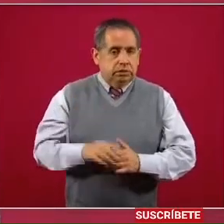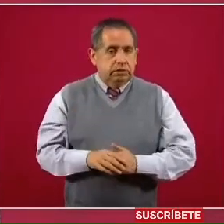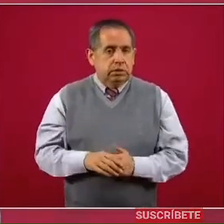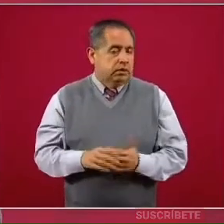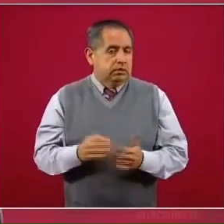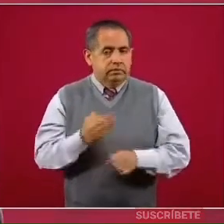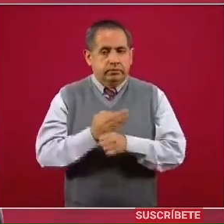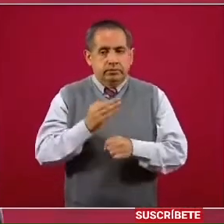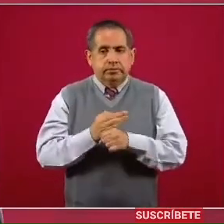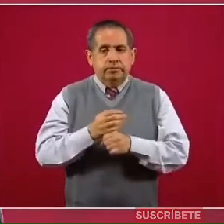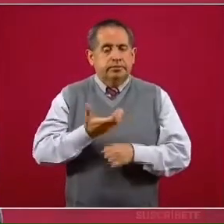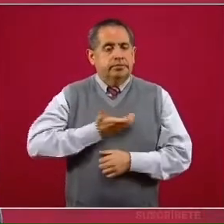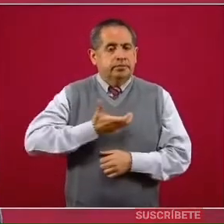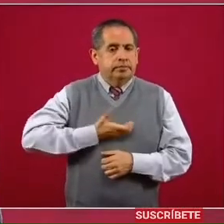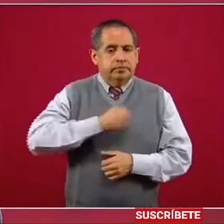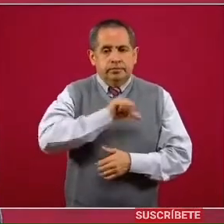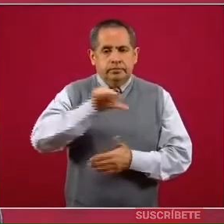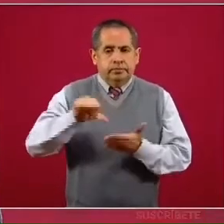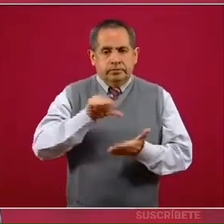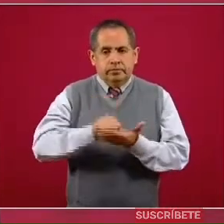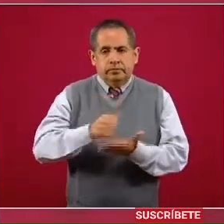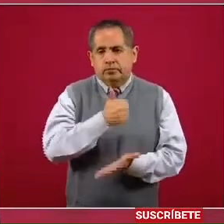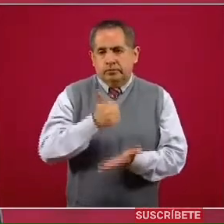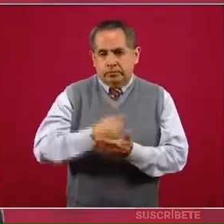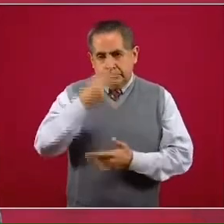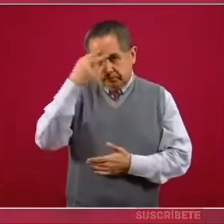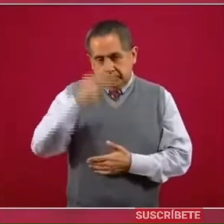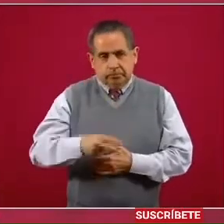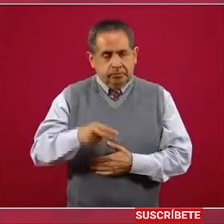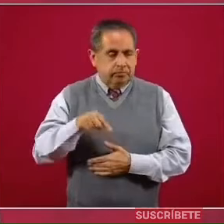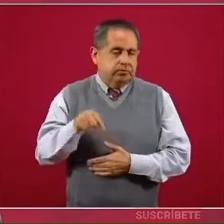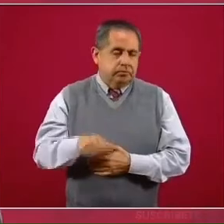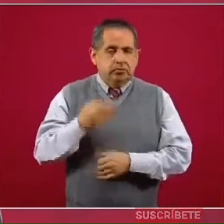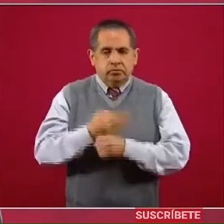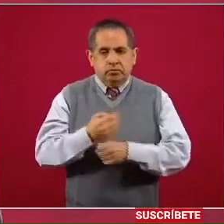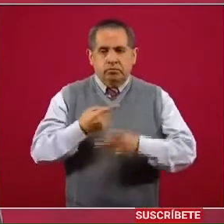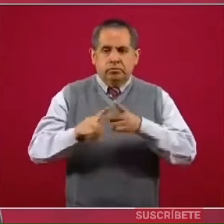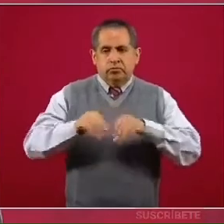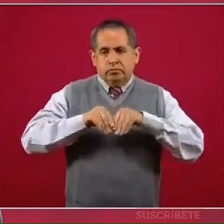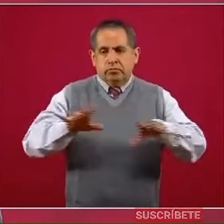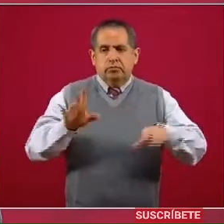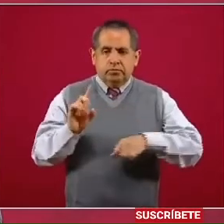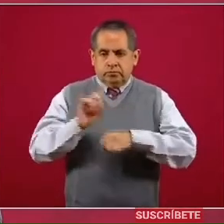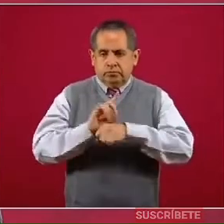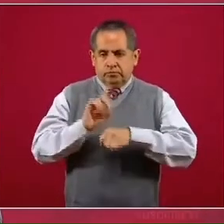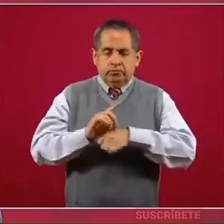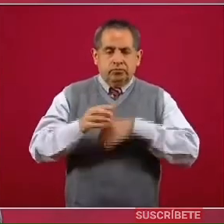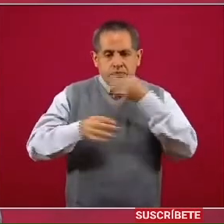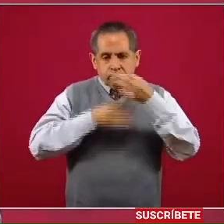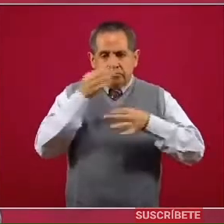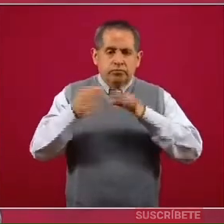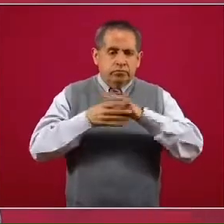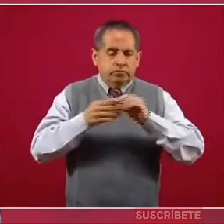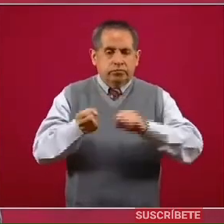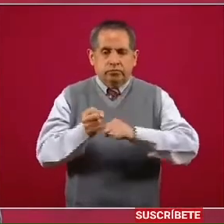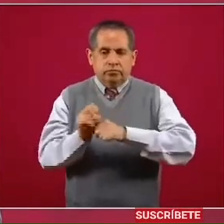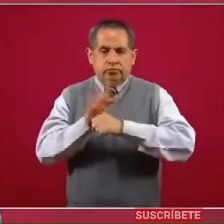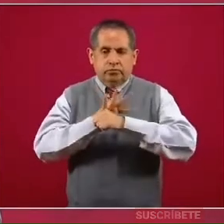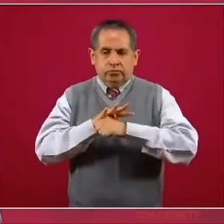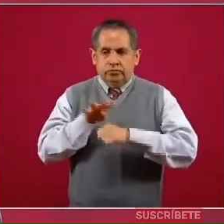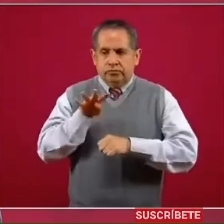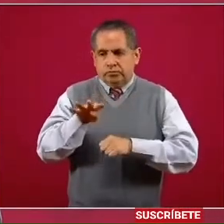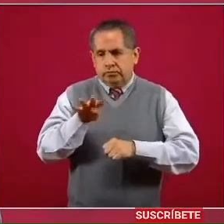y estamos en el Palacio Nacional de México, en la Ciudad de México. Vamos a iniciar la conferencia de prensa diaria sobre